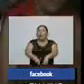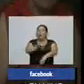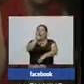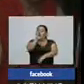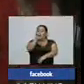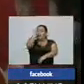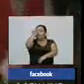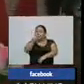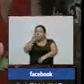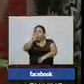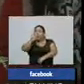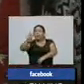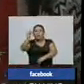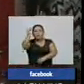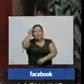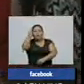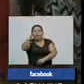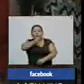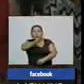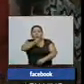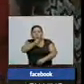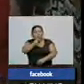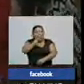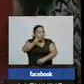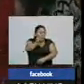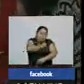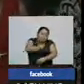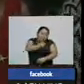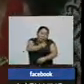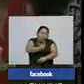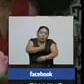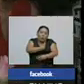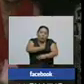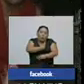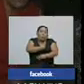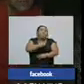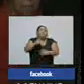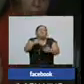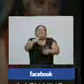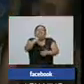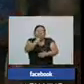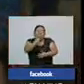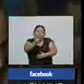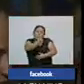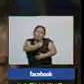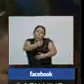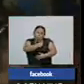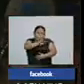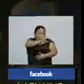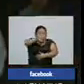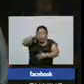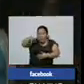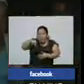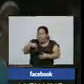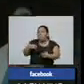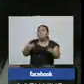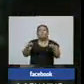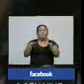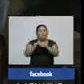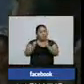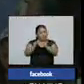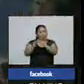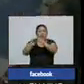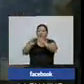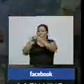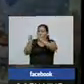conocía de esta trágica noticia que no sólo enlutó a las familias, sino también a toda una comunidad